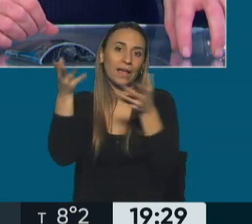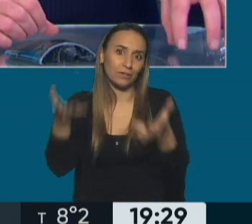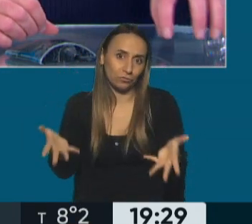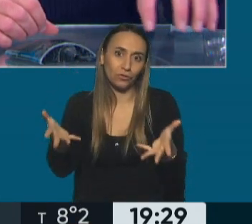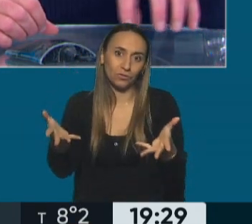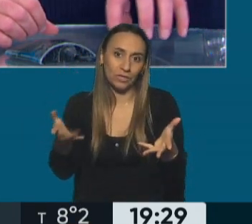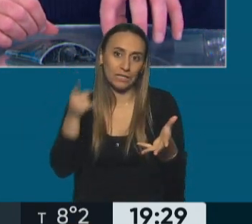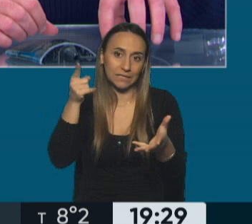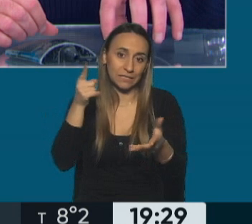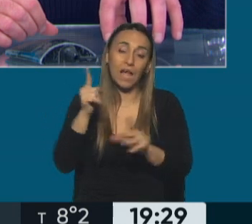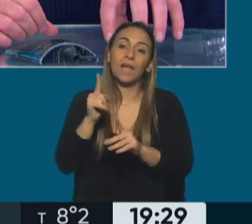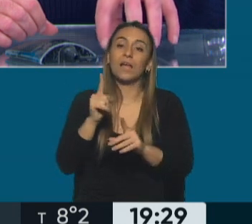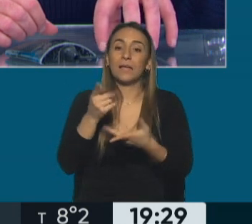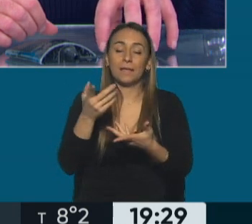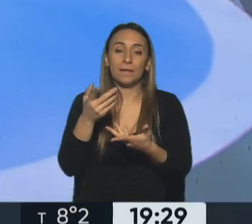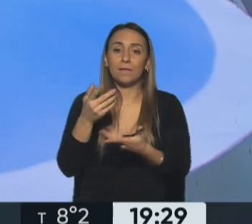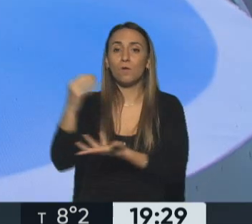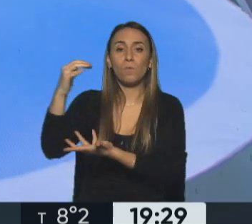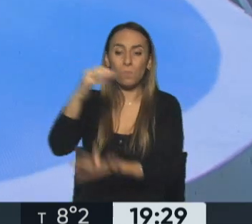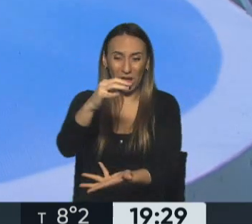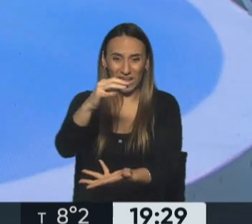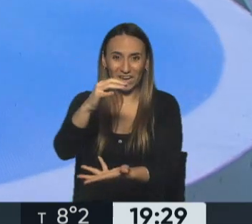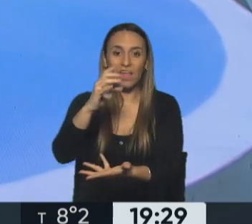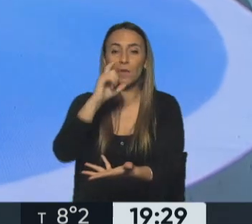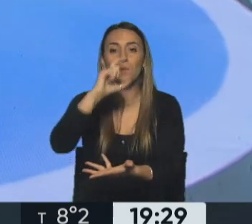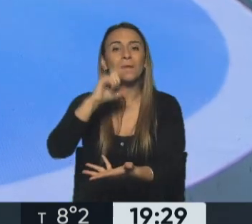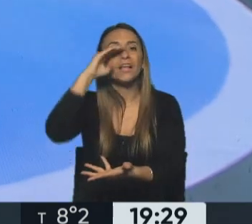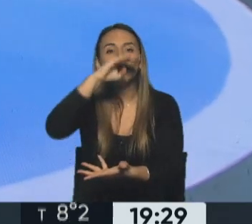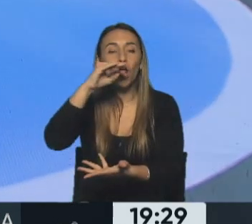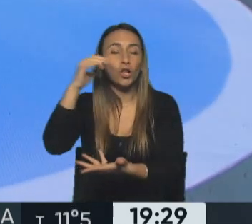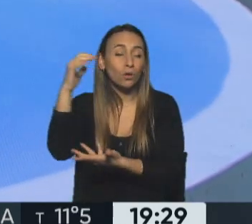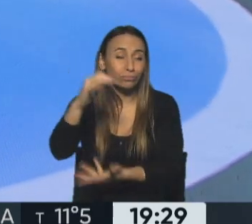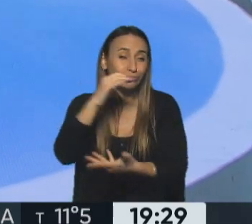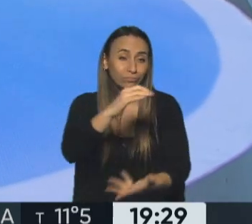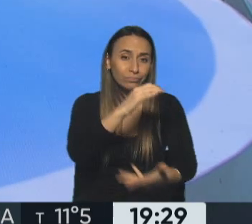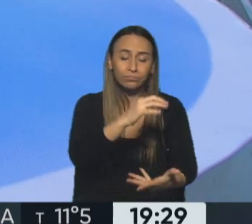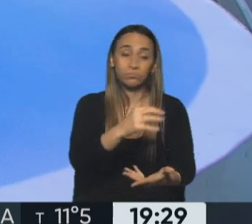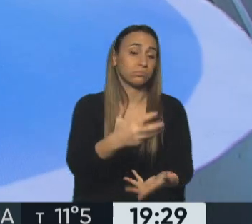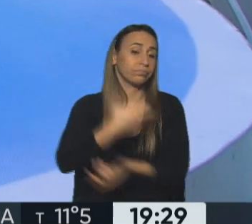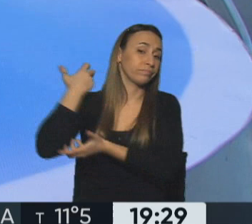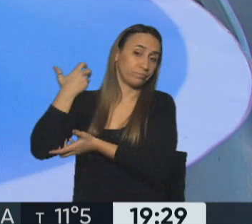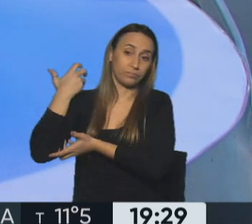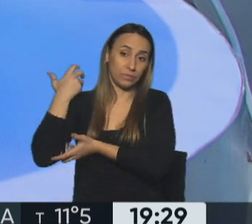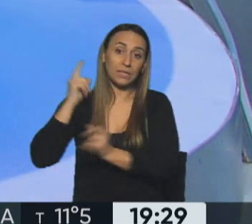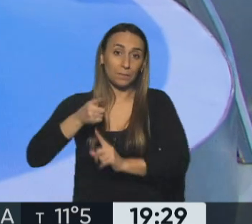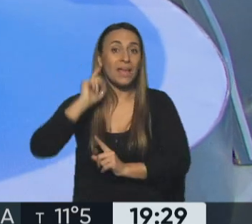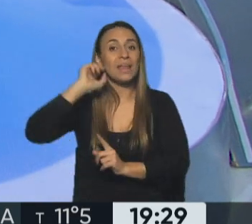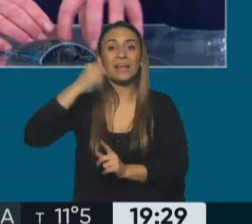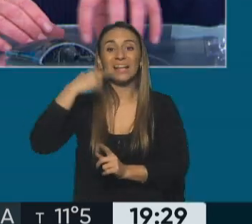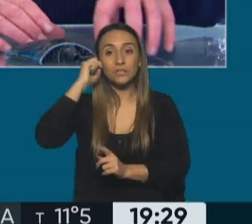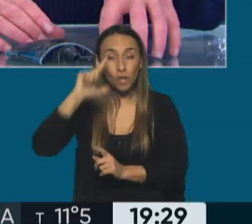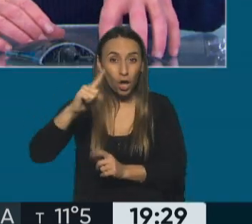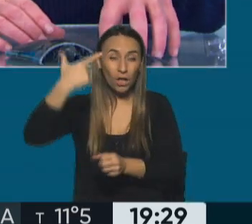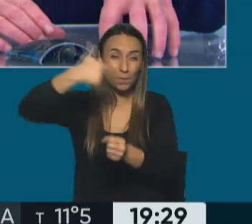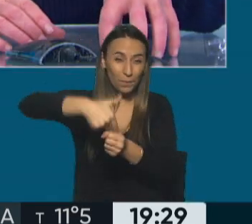mercado algunos millones de barriles diarios de petróleo y también de gasoil. Claro. Entonces, Europa,